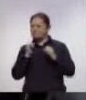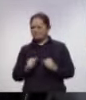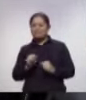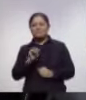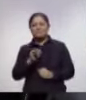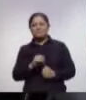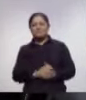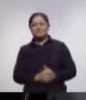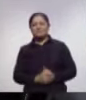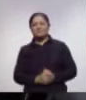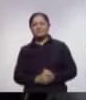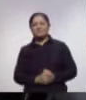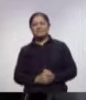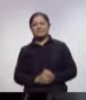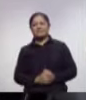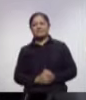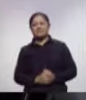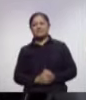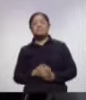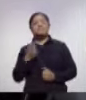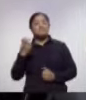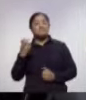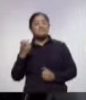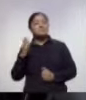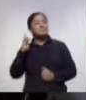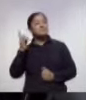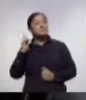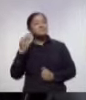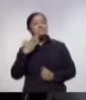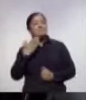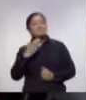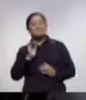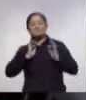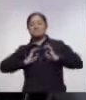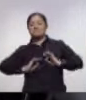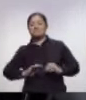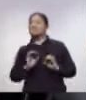checando. Dicen que el pronóstico ya para esos días va a estar un poquito mejor. Esperemos que sí. Bueno,